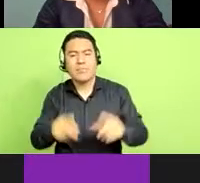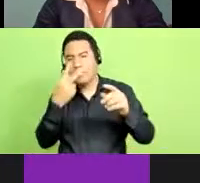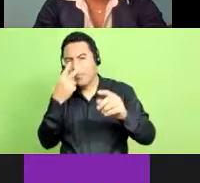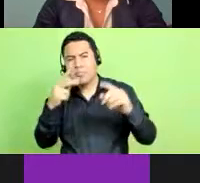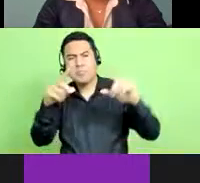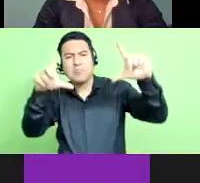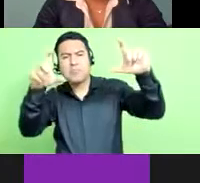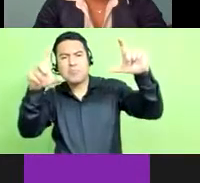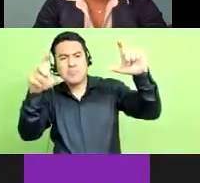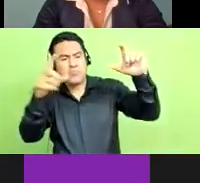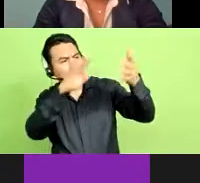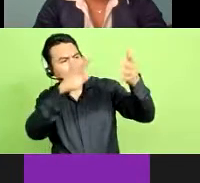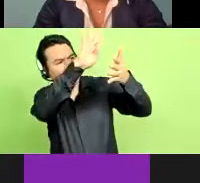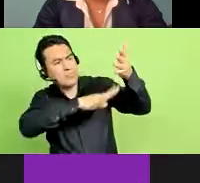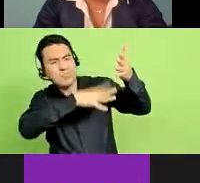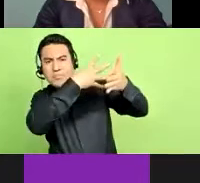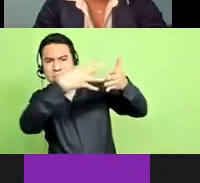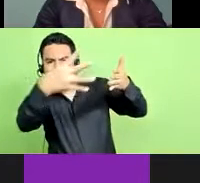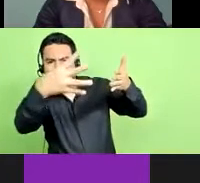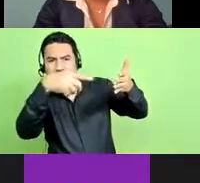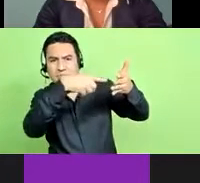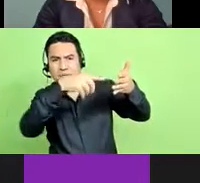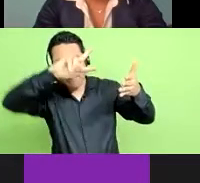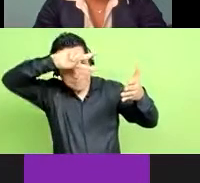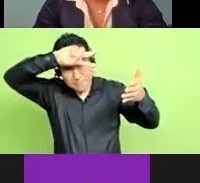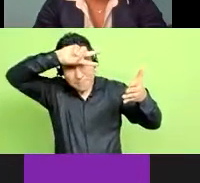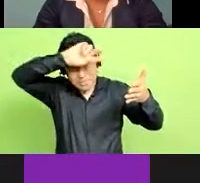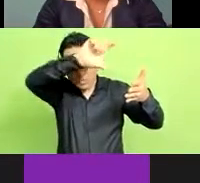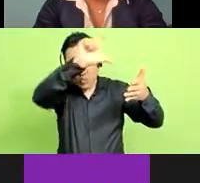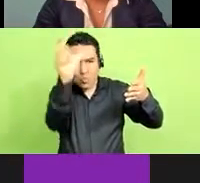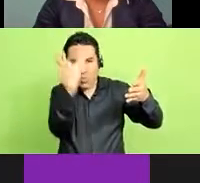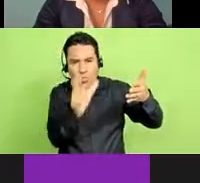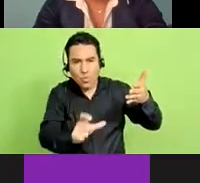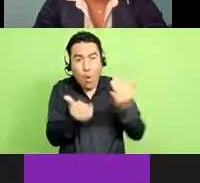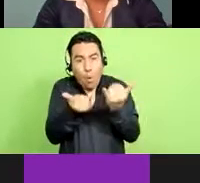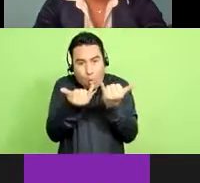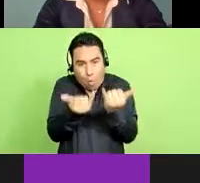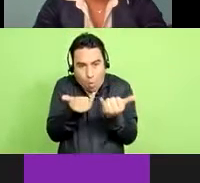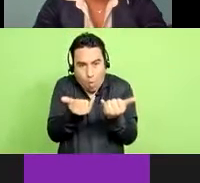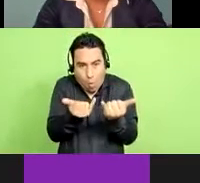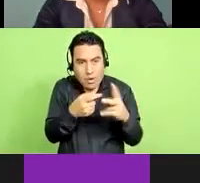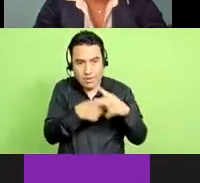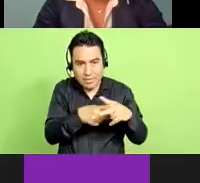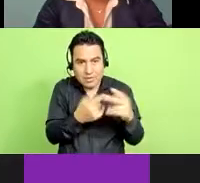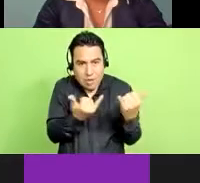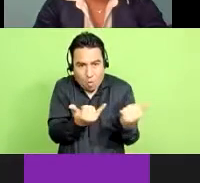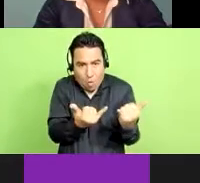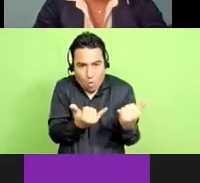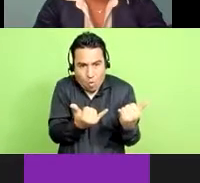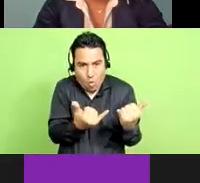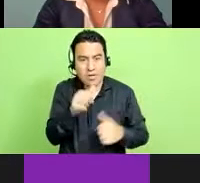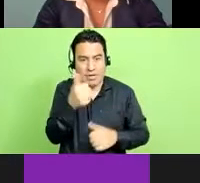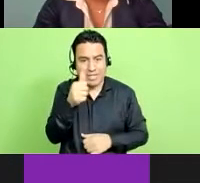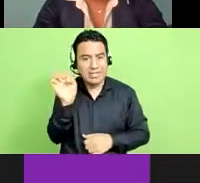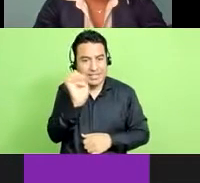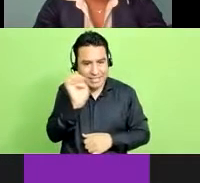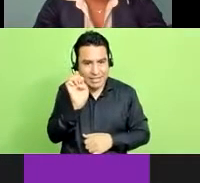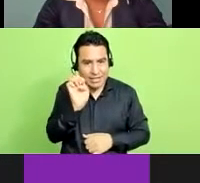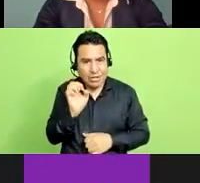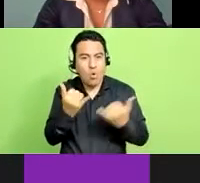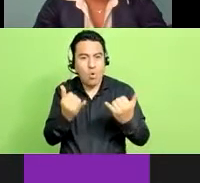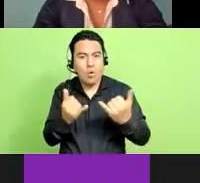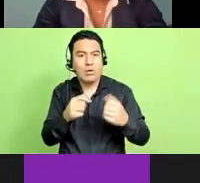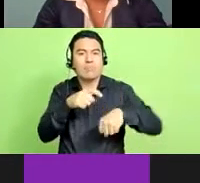podemos observar a nivel nacional el día de hoy 10 de enero tenemos un horario que es el primero en el que estamos